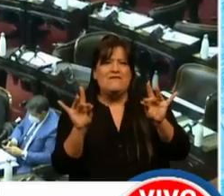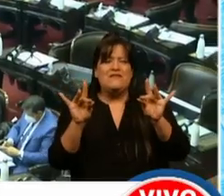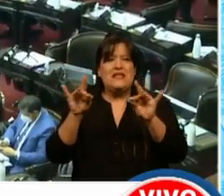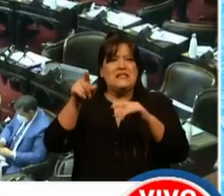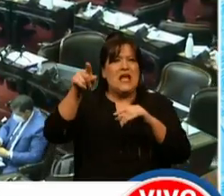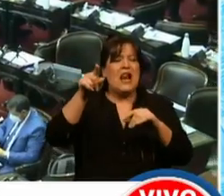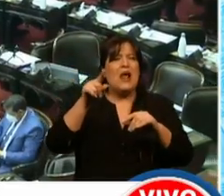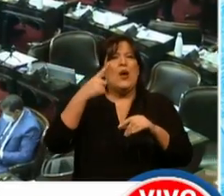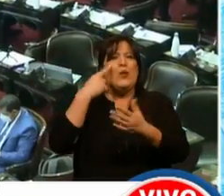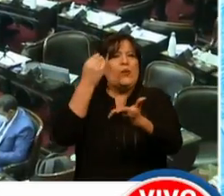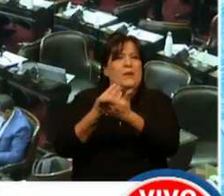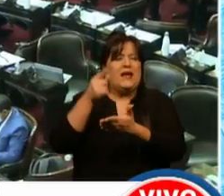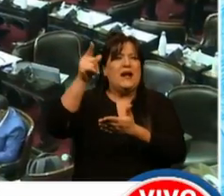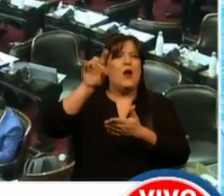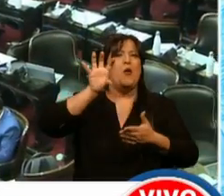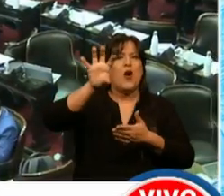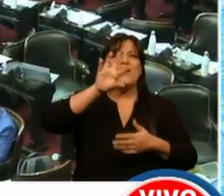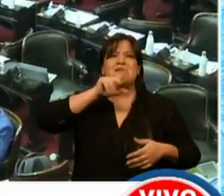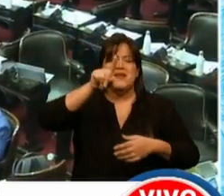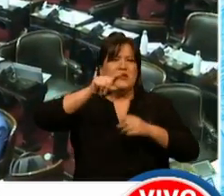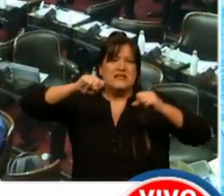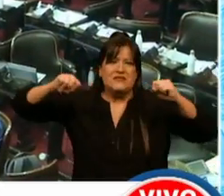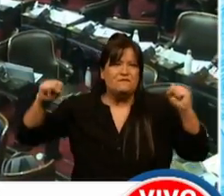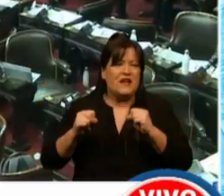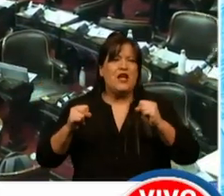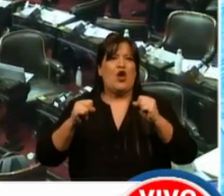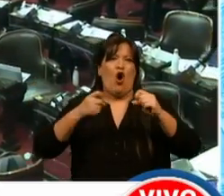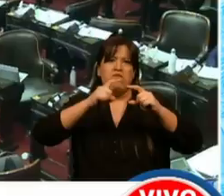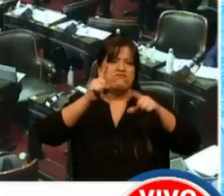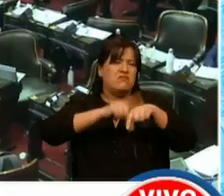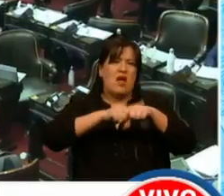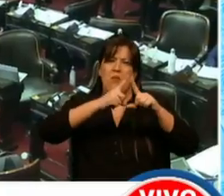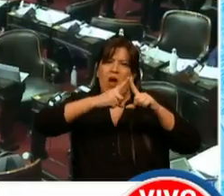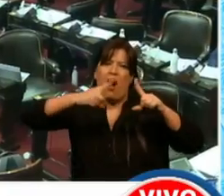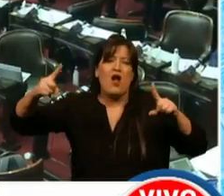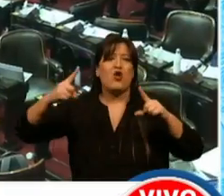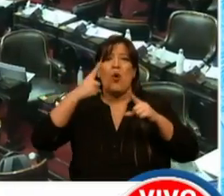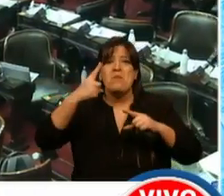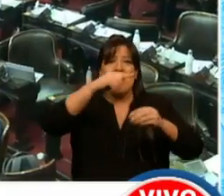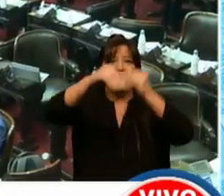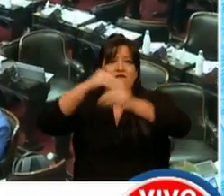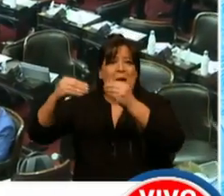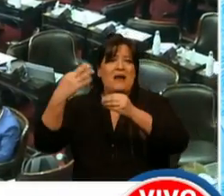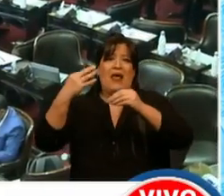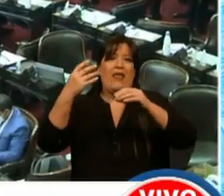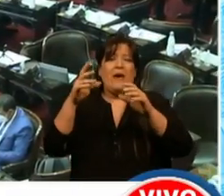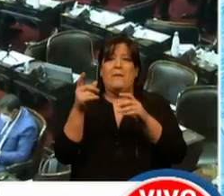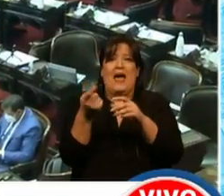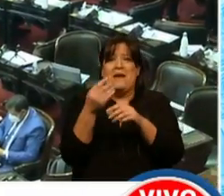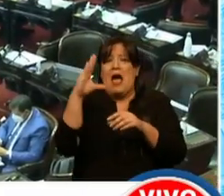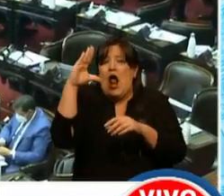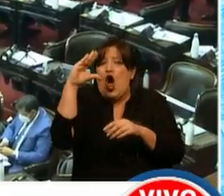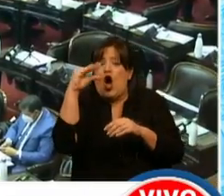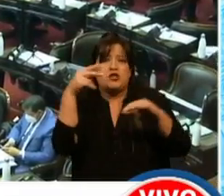con un invierno duro prolongado que llevó a miles de familias de mi provincia a tener que acostarse apenas llegará la